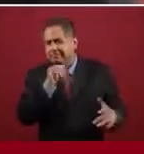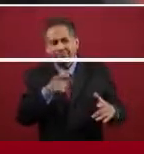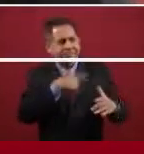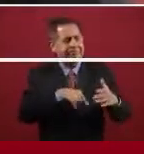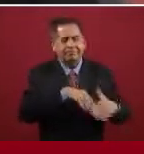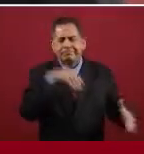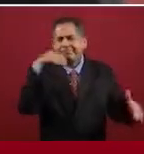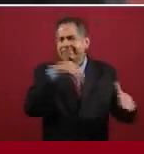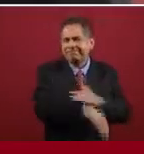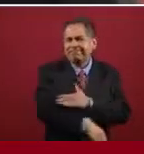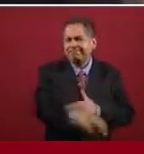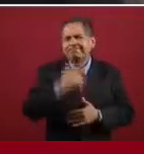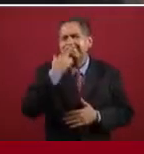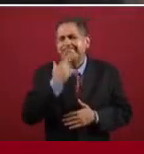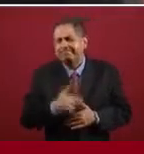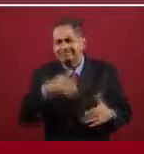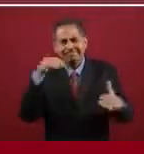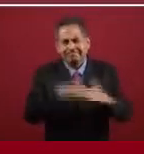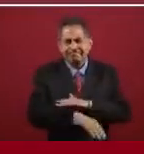fracaso rotundo.